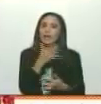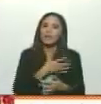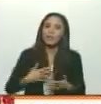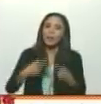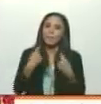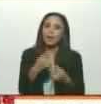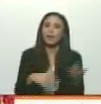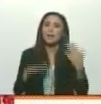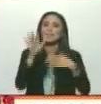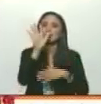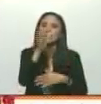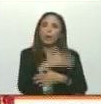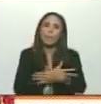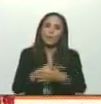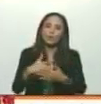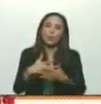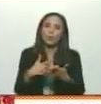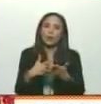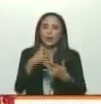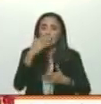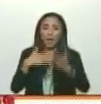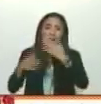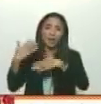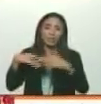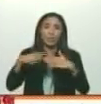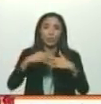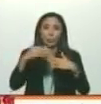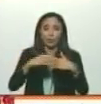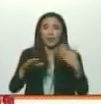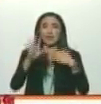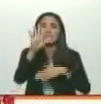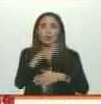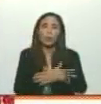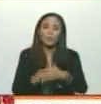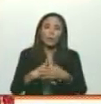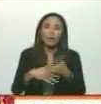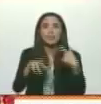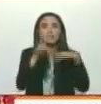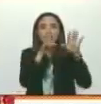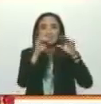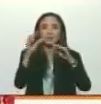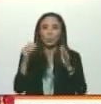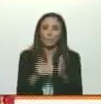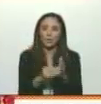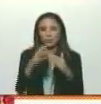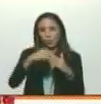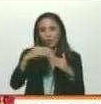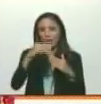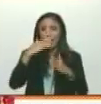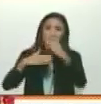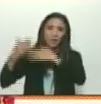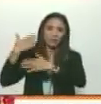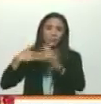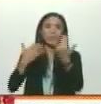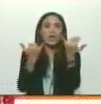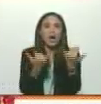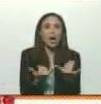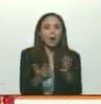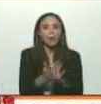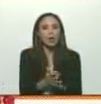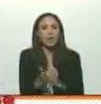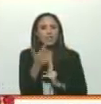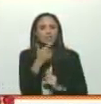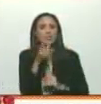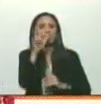dólares al tiempo, al cambio de aquella fecha. 5 millones 700 mil. Y ahora, ¿saben cuánto nos quería dar el tipo? 3 mil